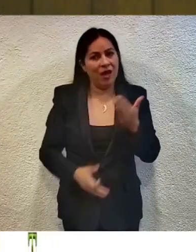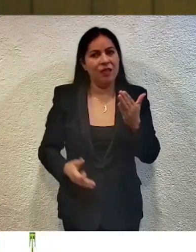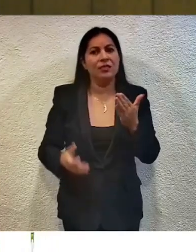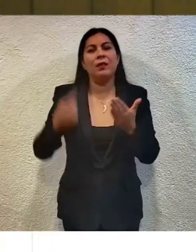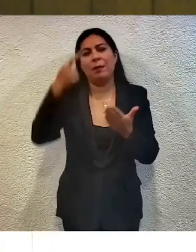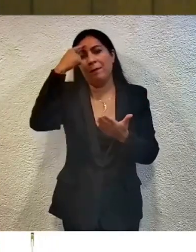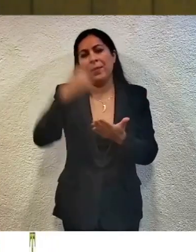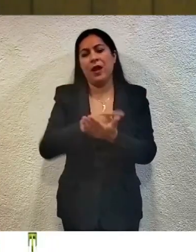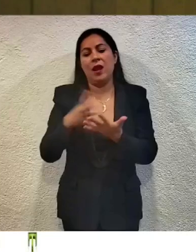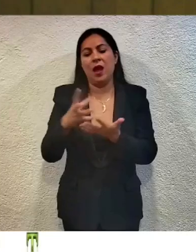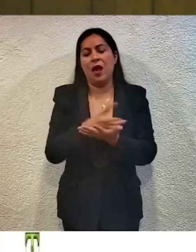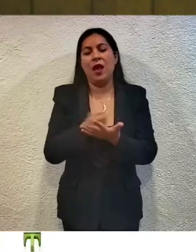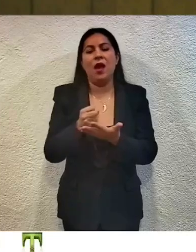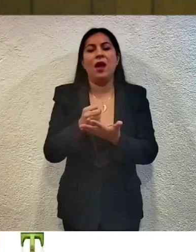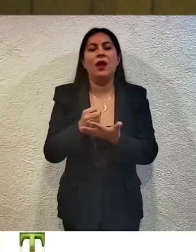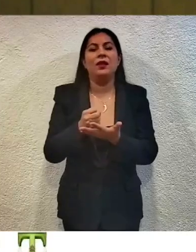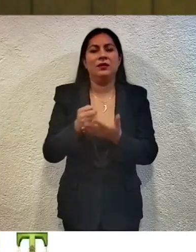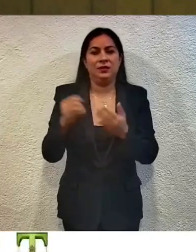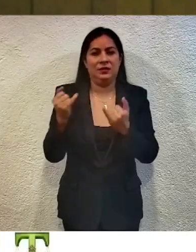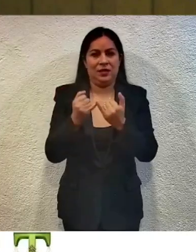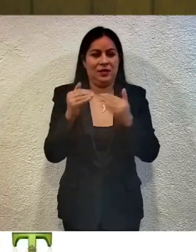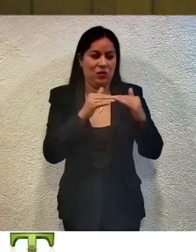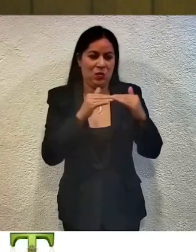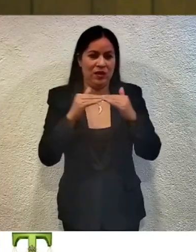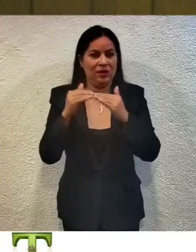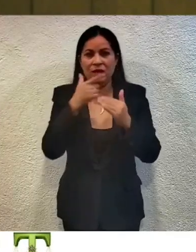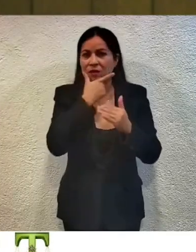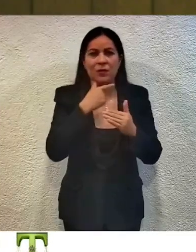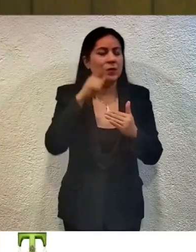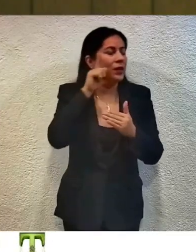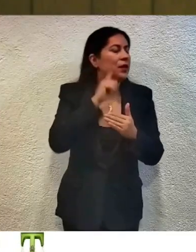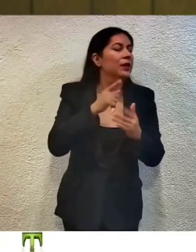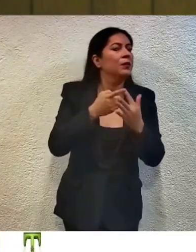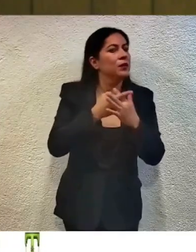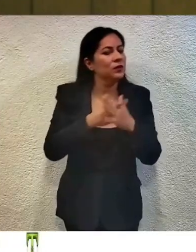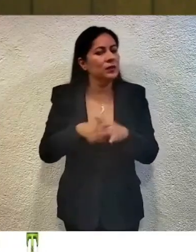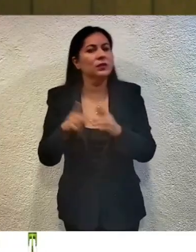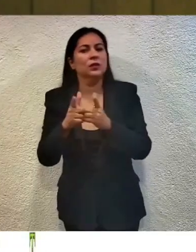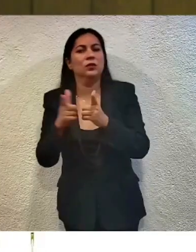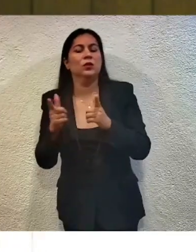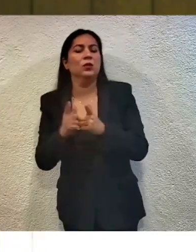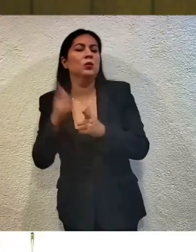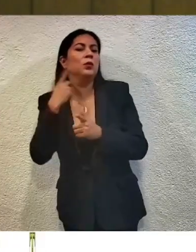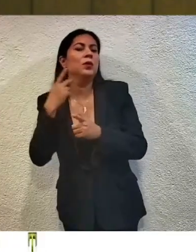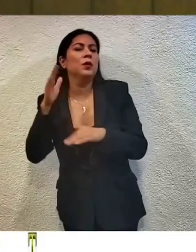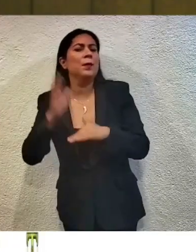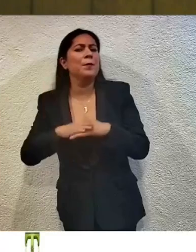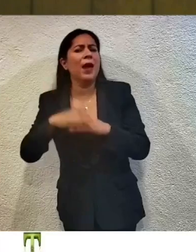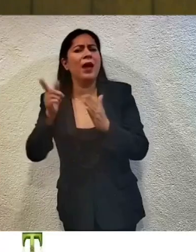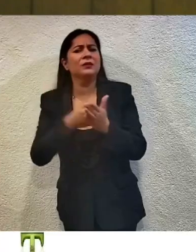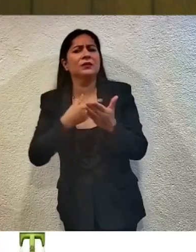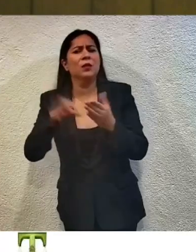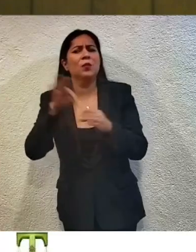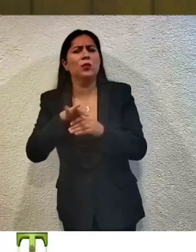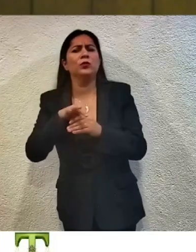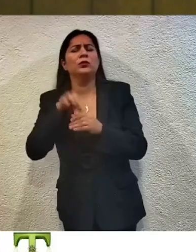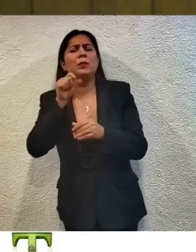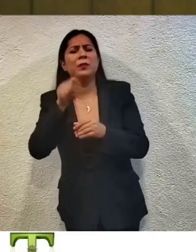para lograr la paridad de género, ello iniciando con el partido con mayor votación y